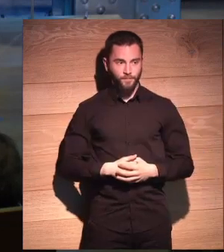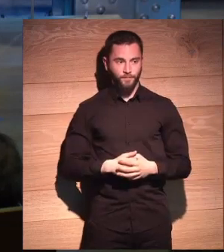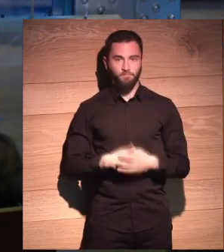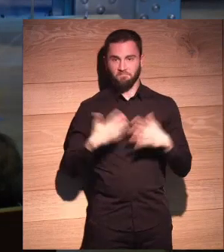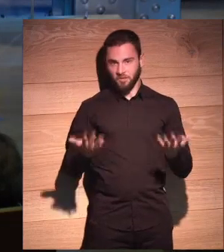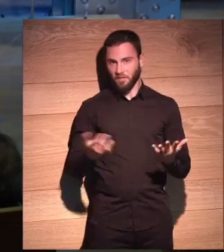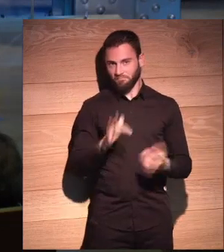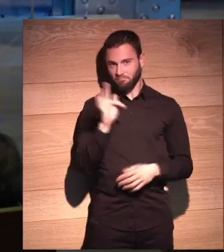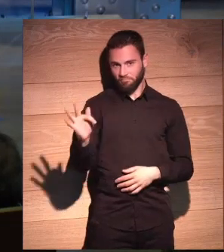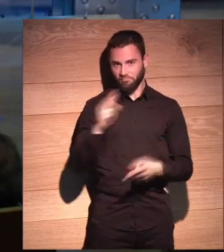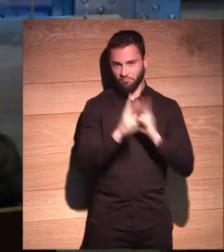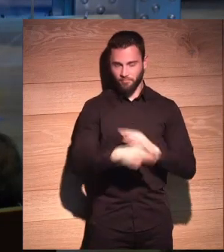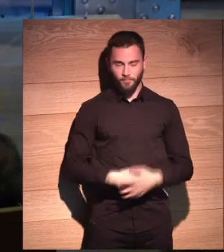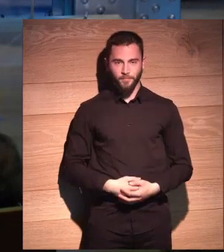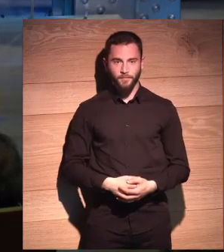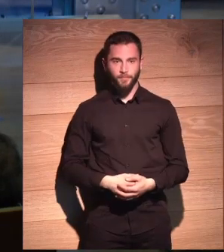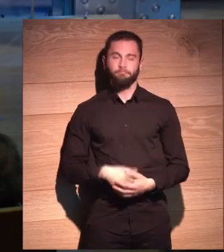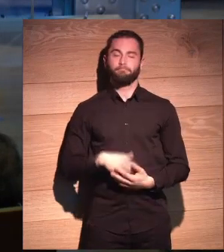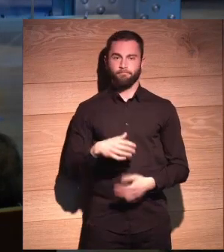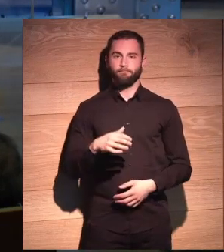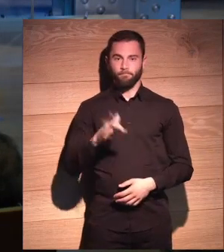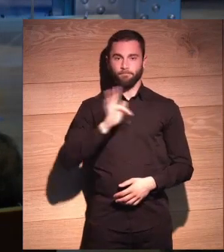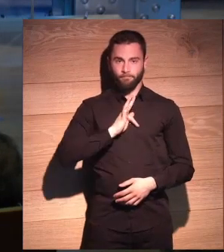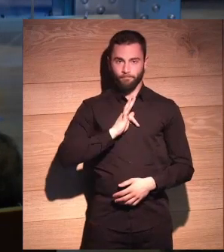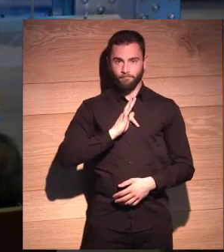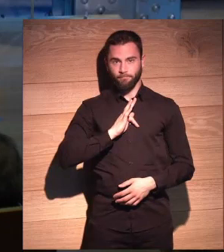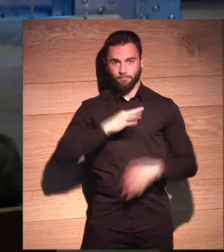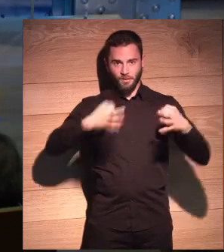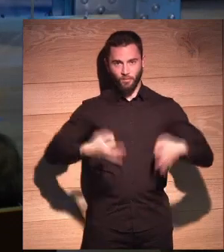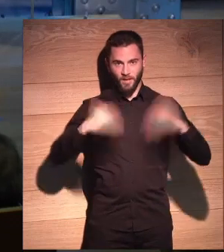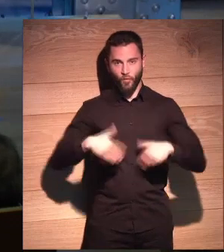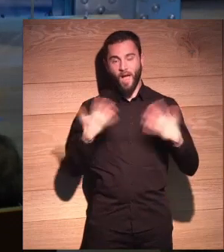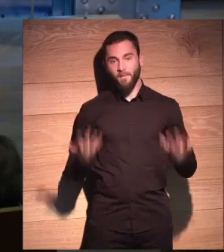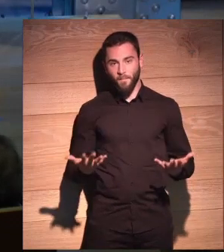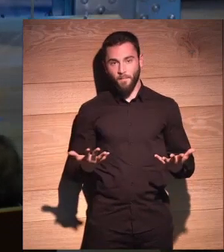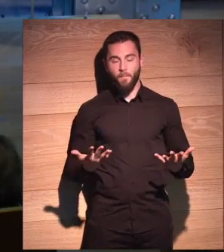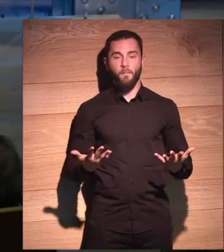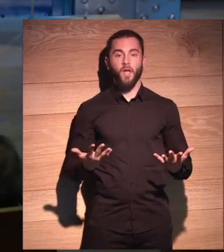así que la respuesta segura es tuya. de si es para mí, pero